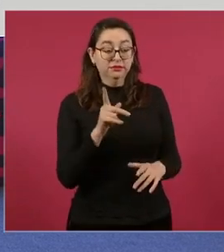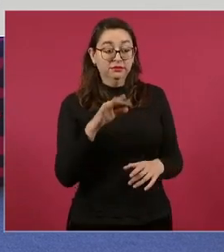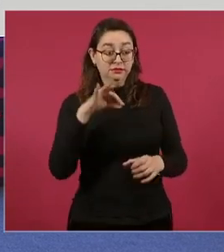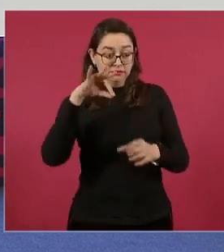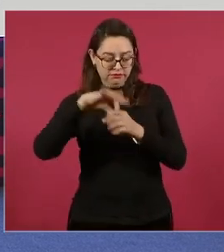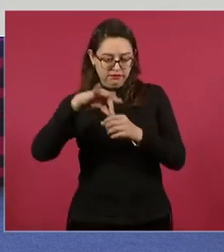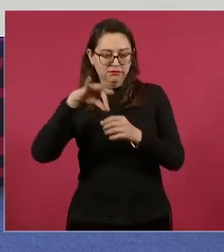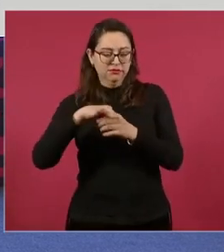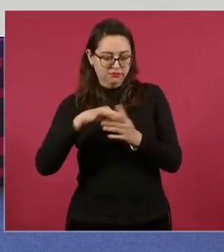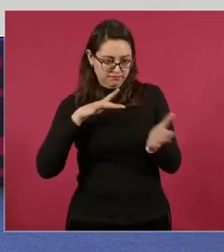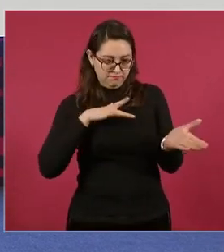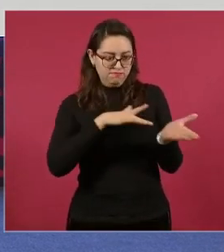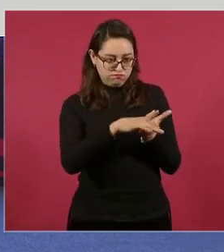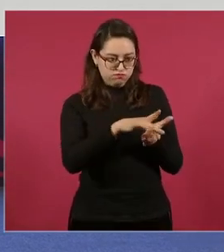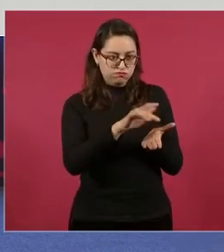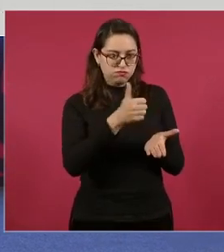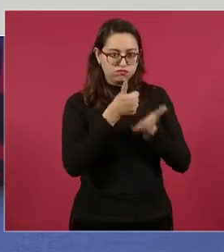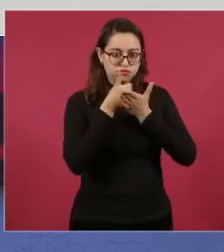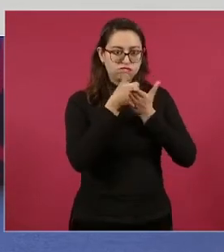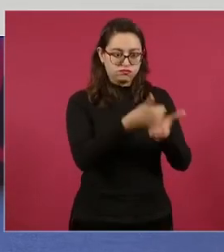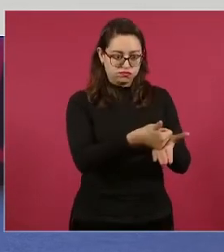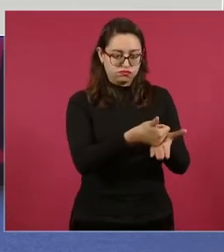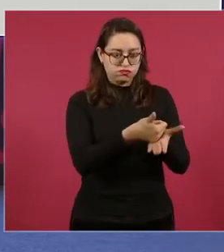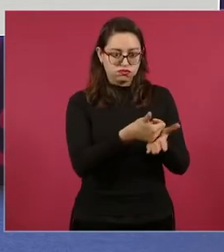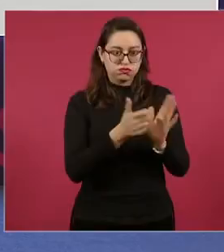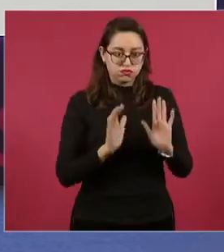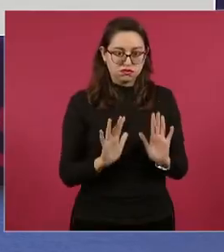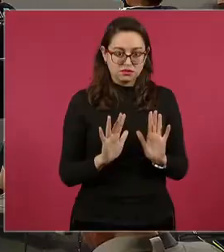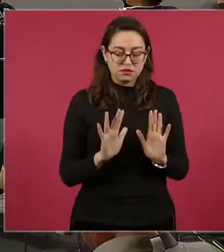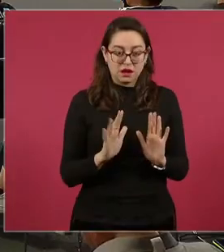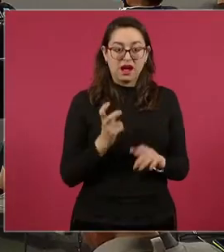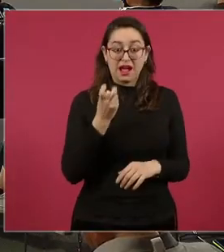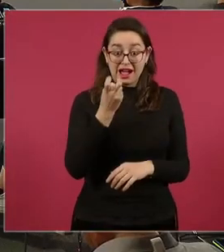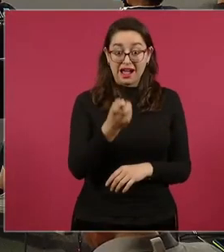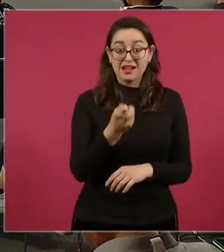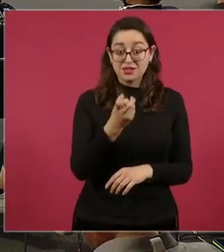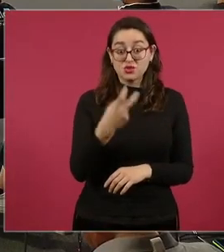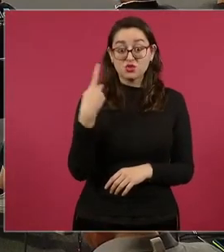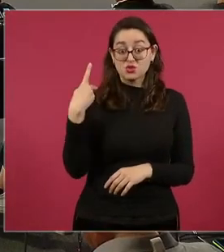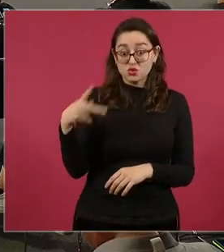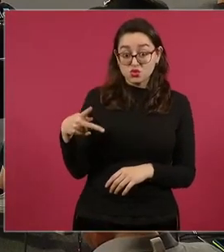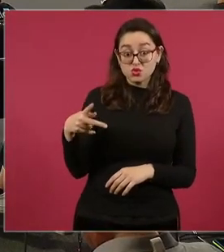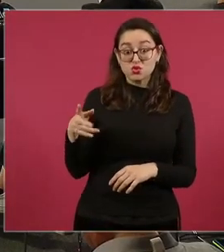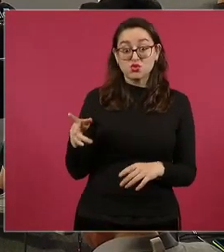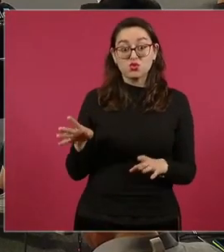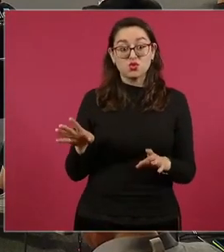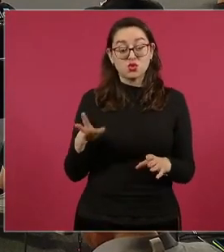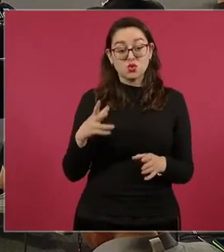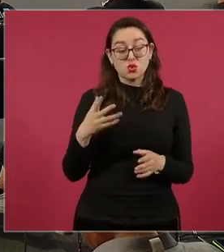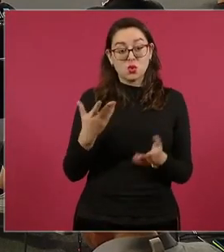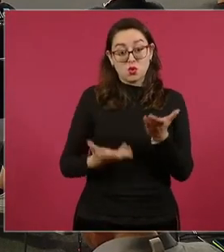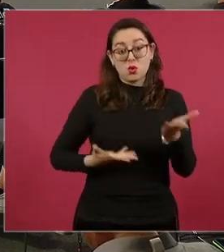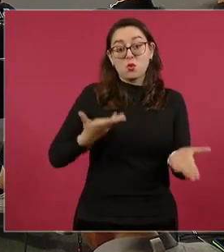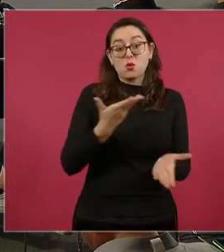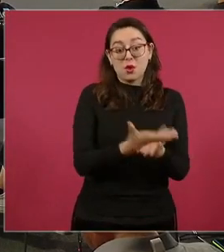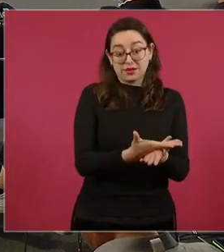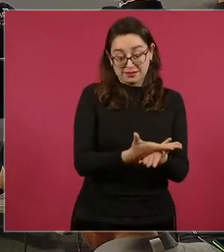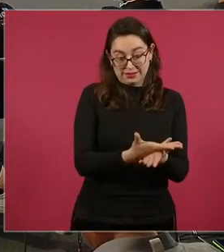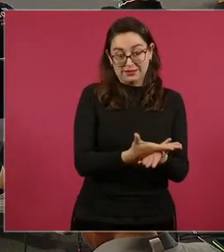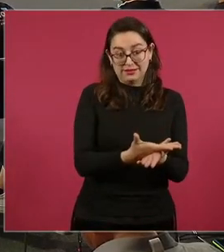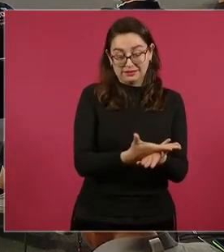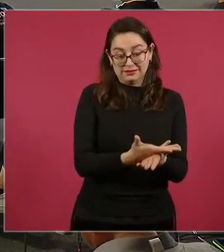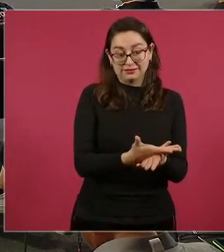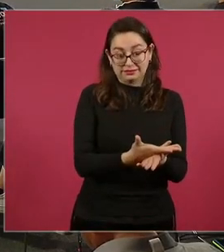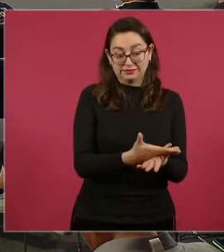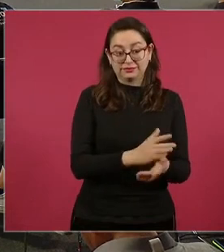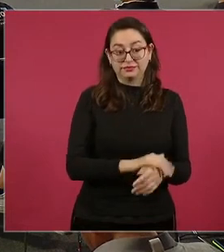PAN, de Calderón. Están así, y esos son los que firman, hasta el secretario de Gobernación. Presidente